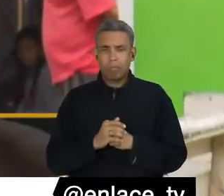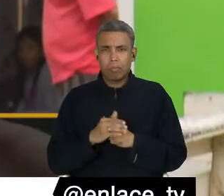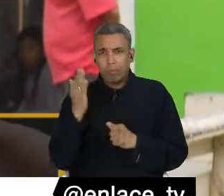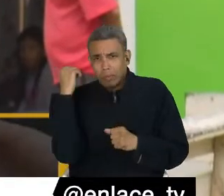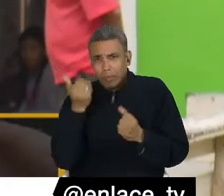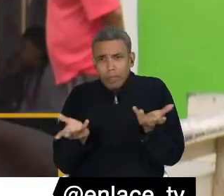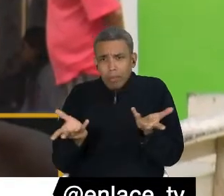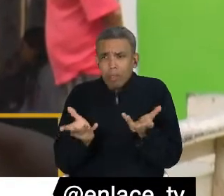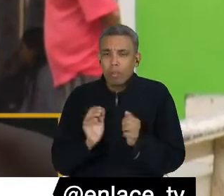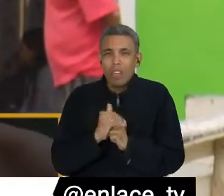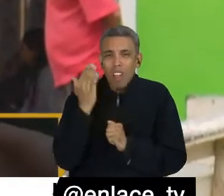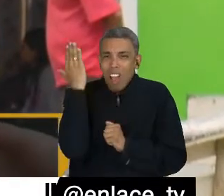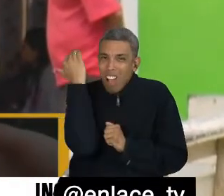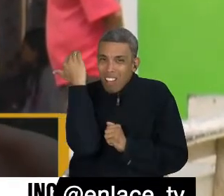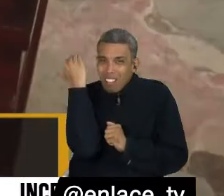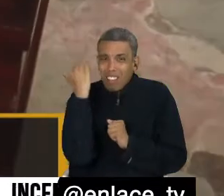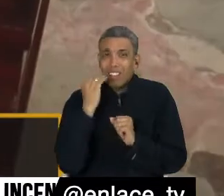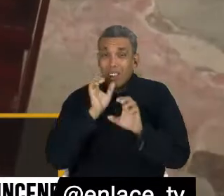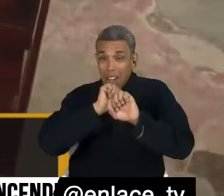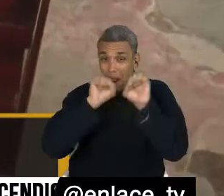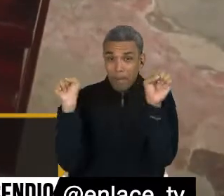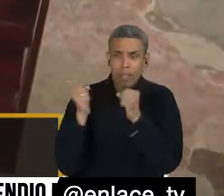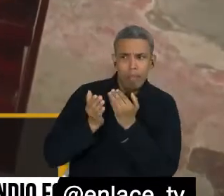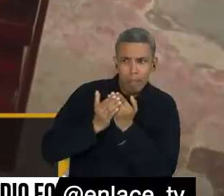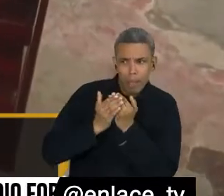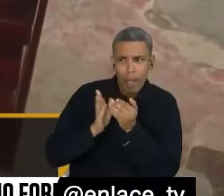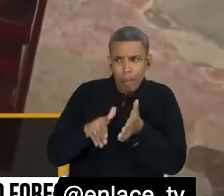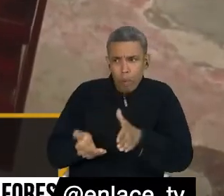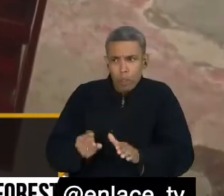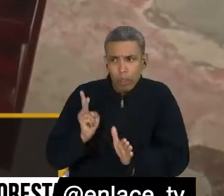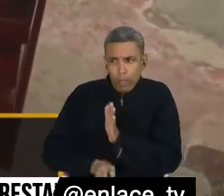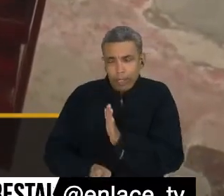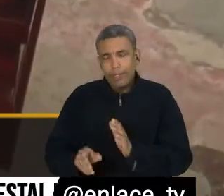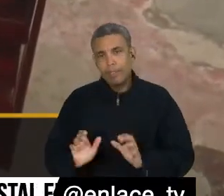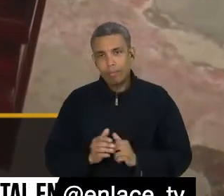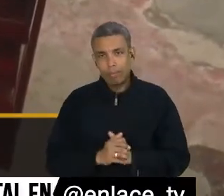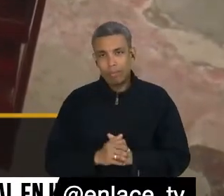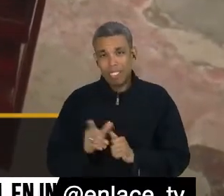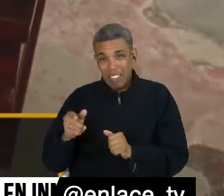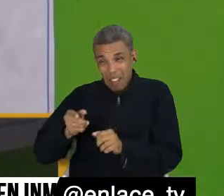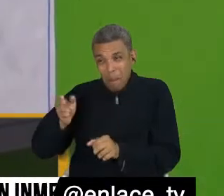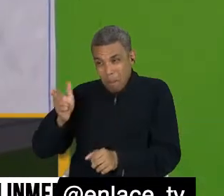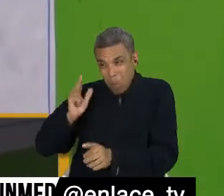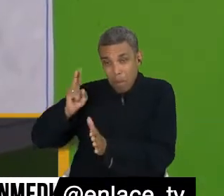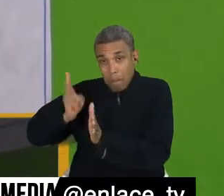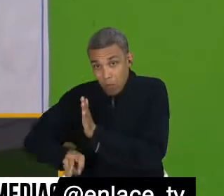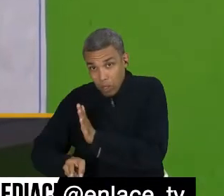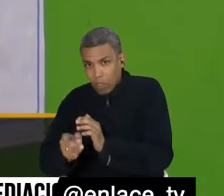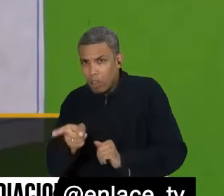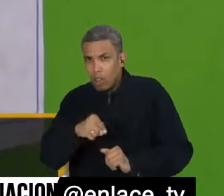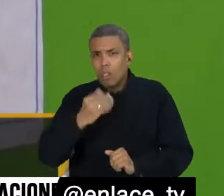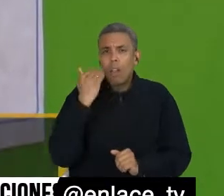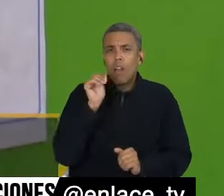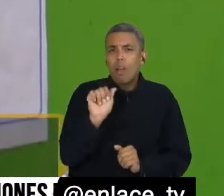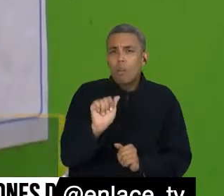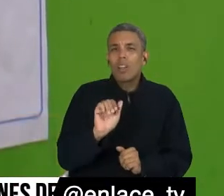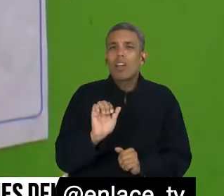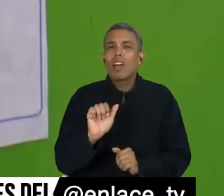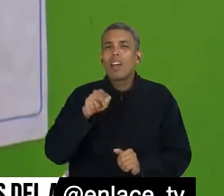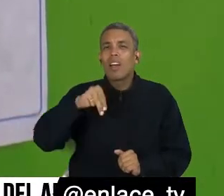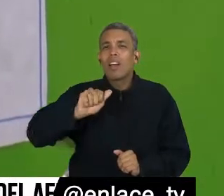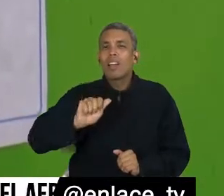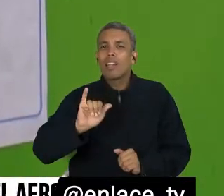mañana recibimos la noticia de que lo habían asesinado. En el hecho delictivo también resultó herida Anayibe Gámez Ruiz, quien sería la propietaria del